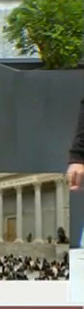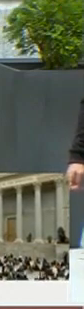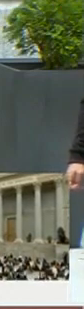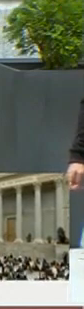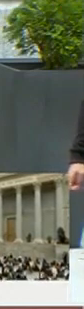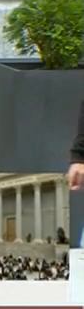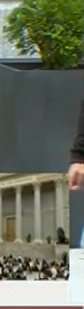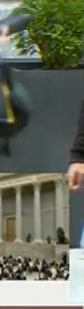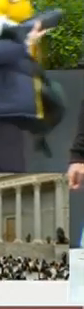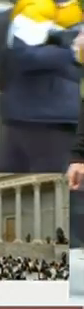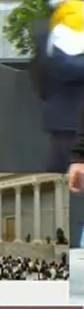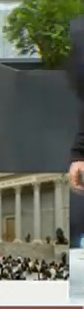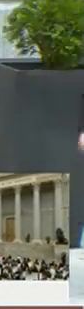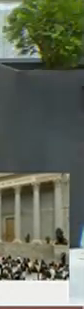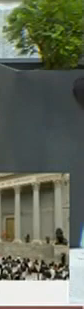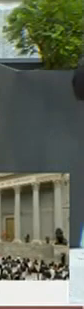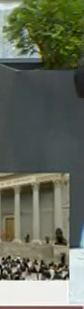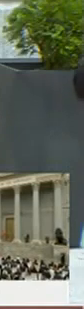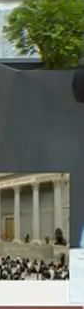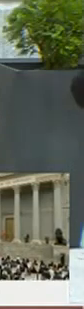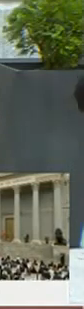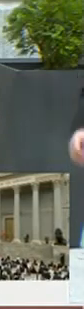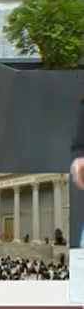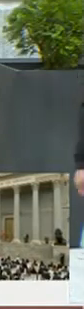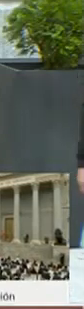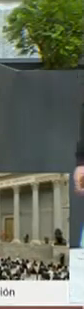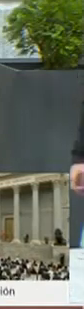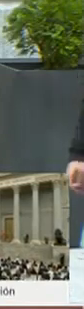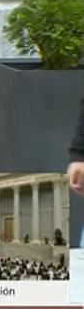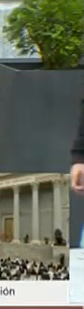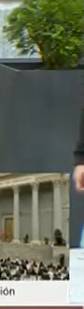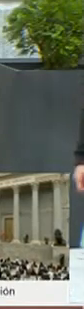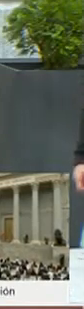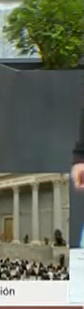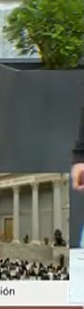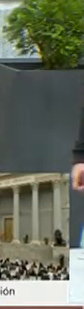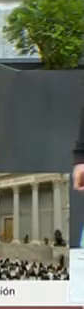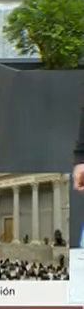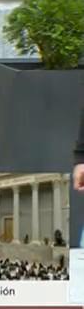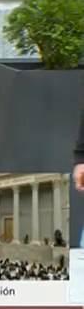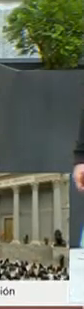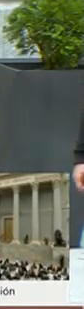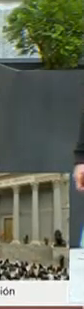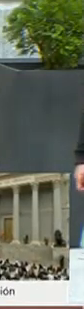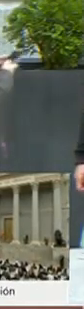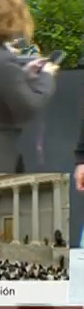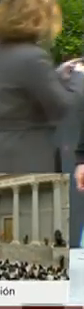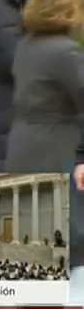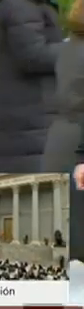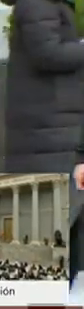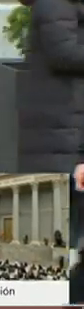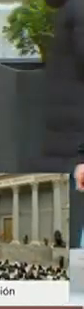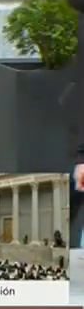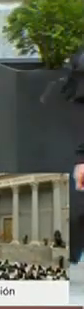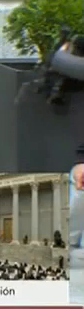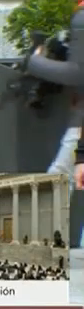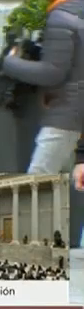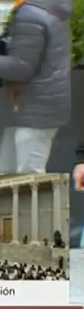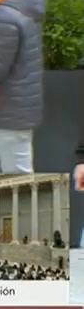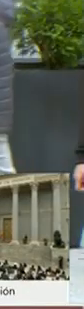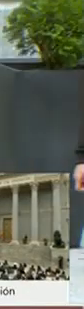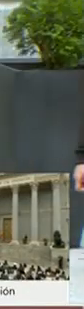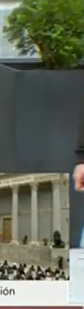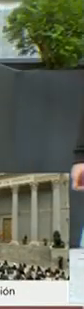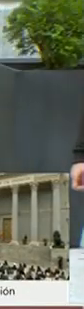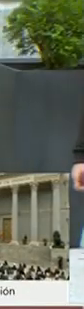Recordarán ustedes que bajar el IVA de los carburantes o bajar el IVA de la luz y del gas eran propuestas del Partido